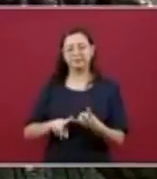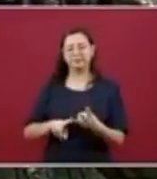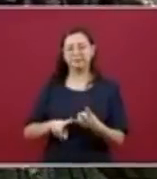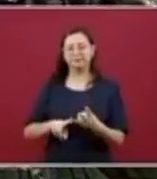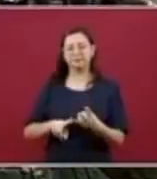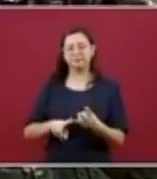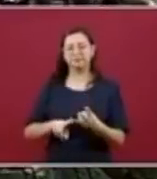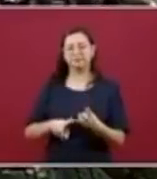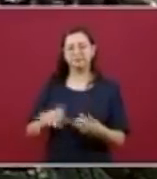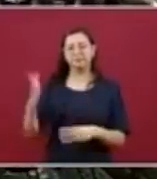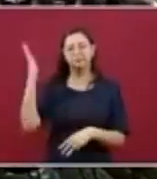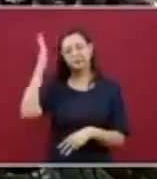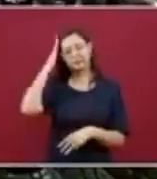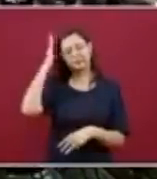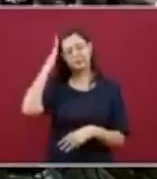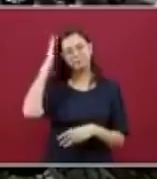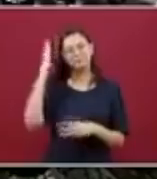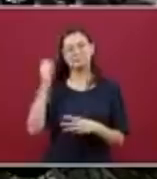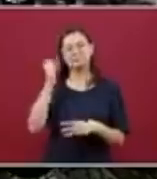el secretario de Marina,